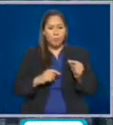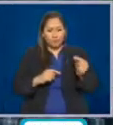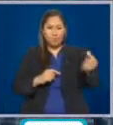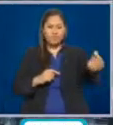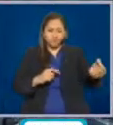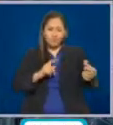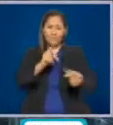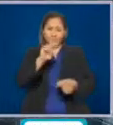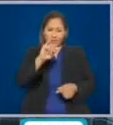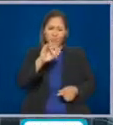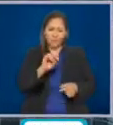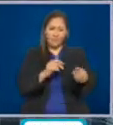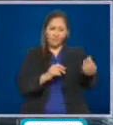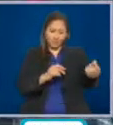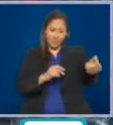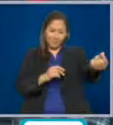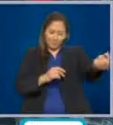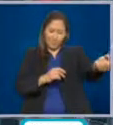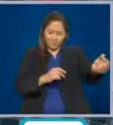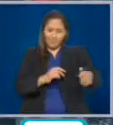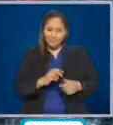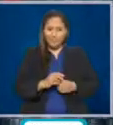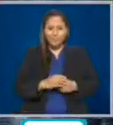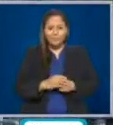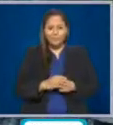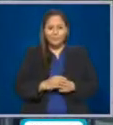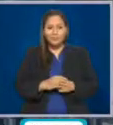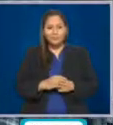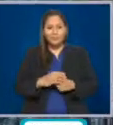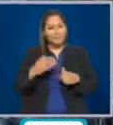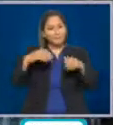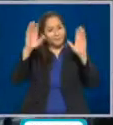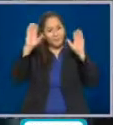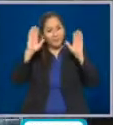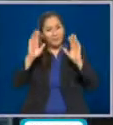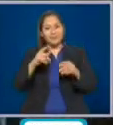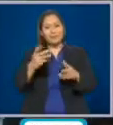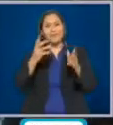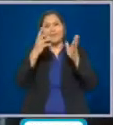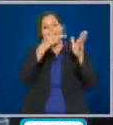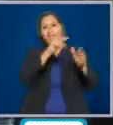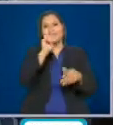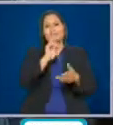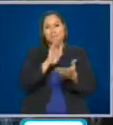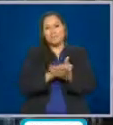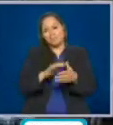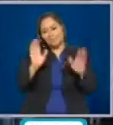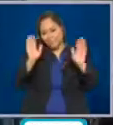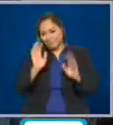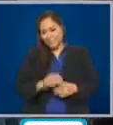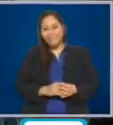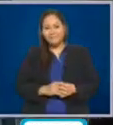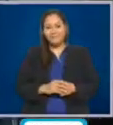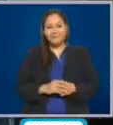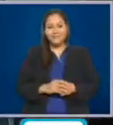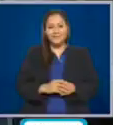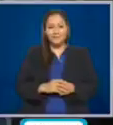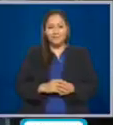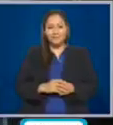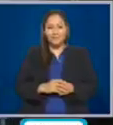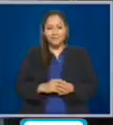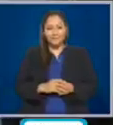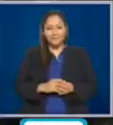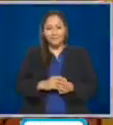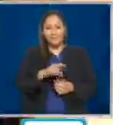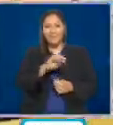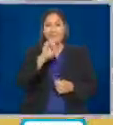Tenga, tío Alberto, tenga, ándele. Al fin que yo no sé si lo va a regañar su mujer. Así es. ¿Y